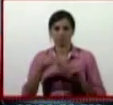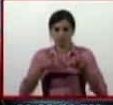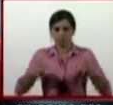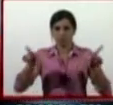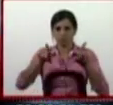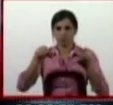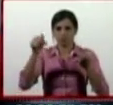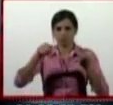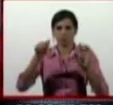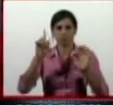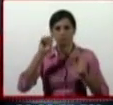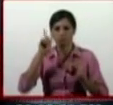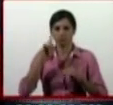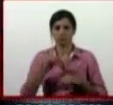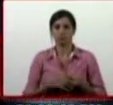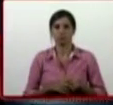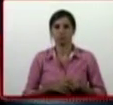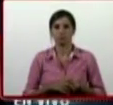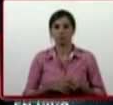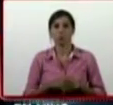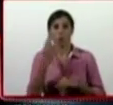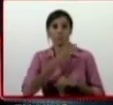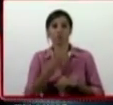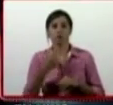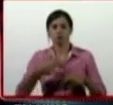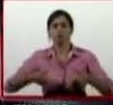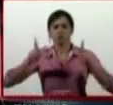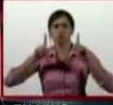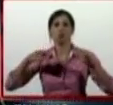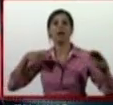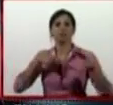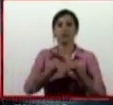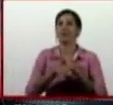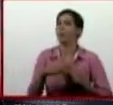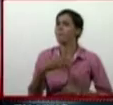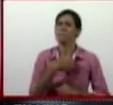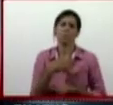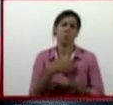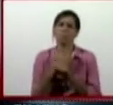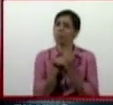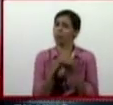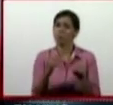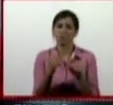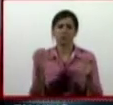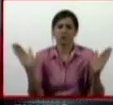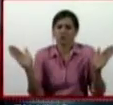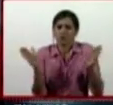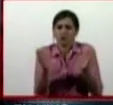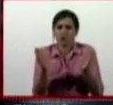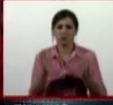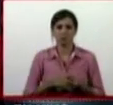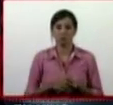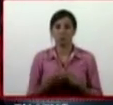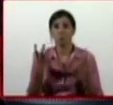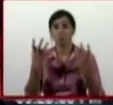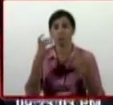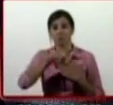aula, yo me comprometí con todos ellos a dejarlos entrar, pero es imposible entrar esa multitud